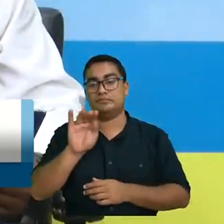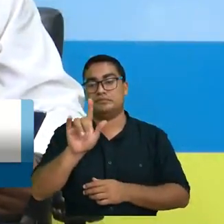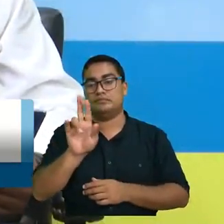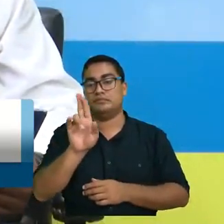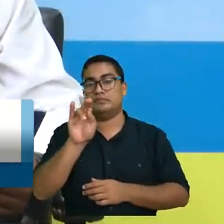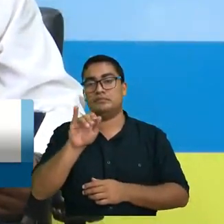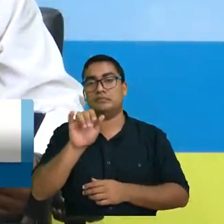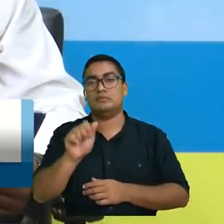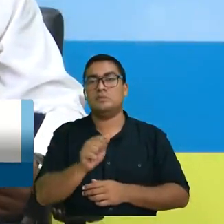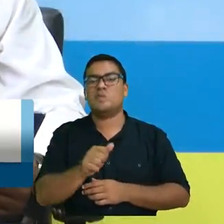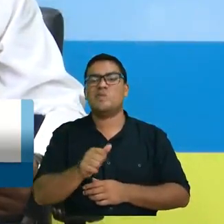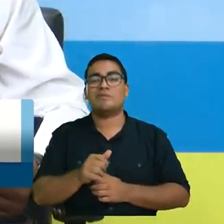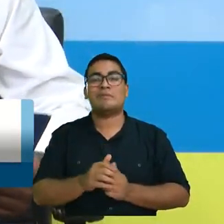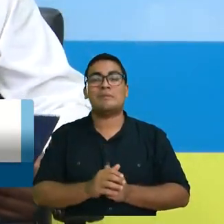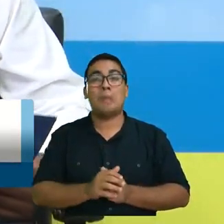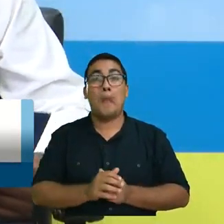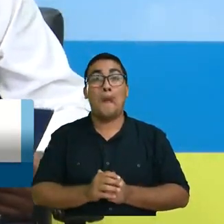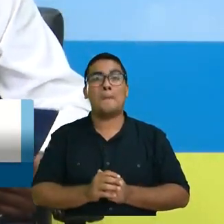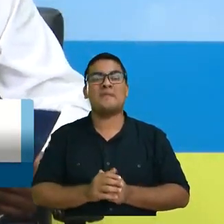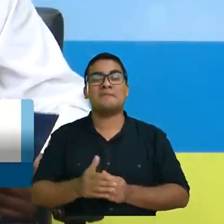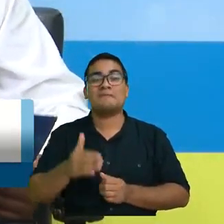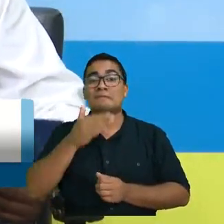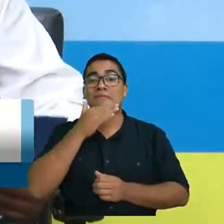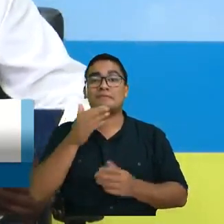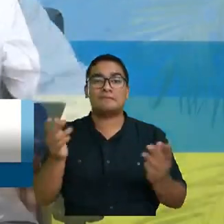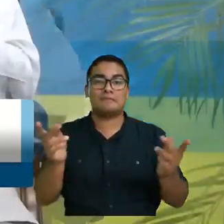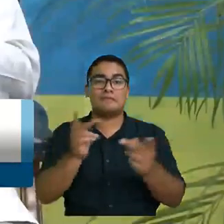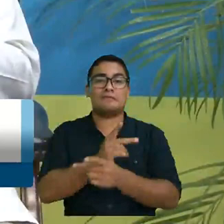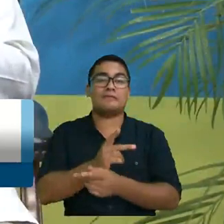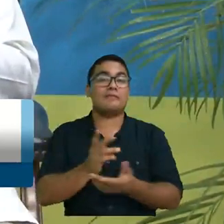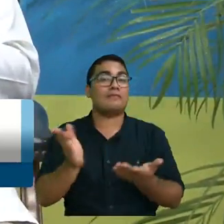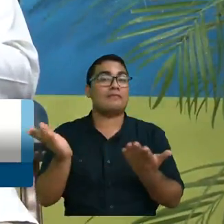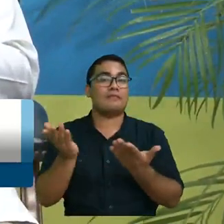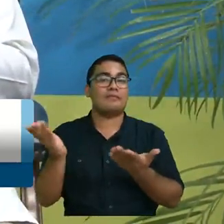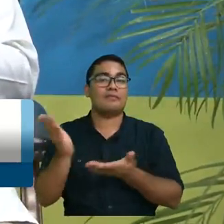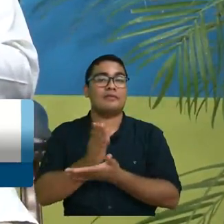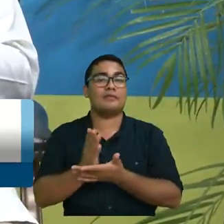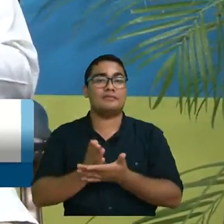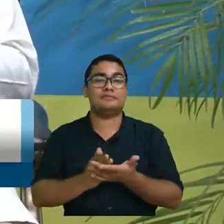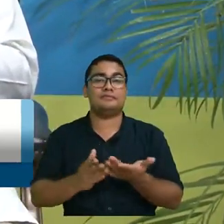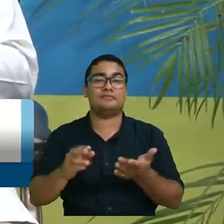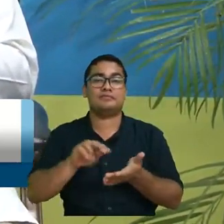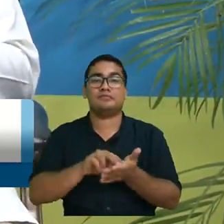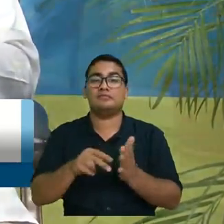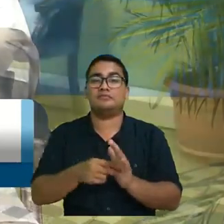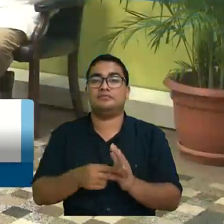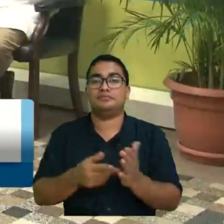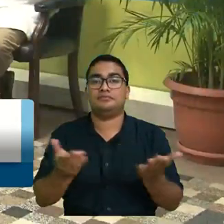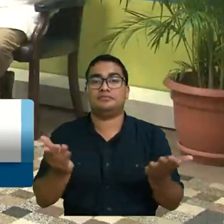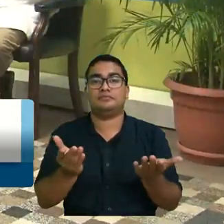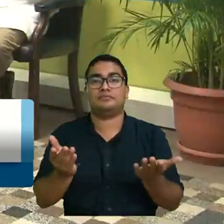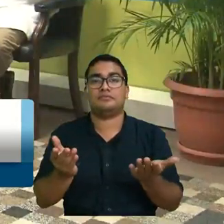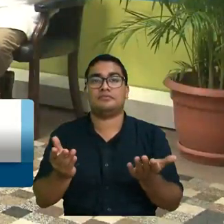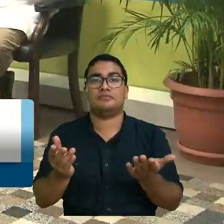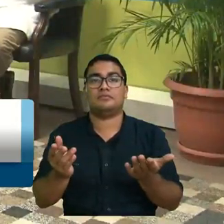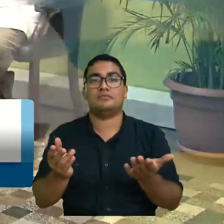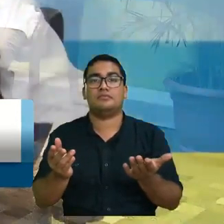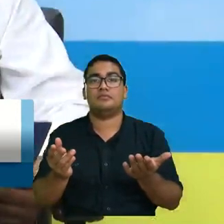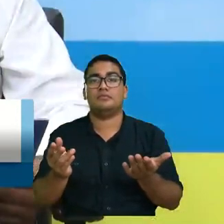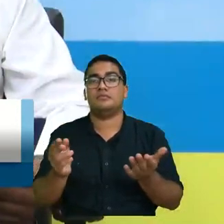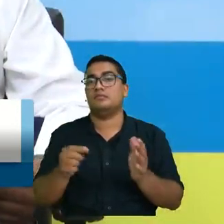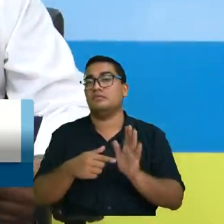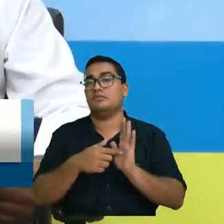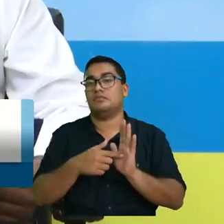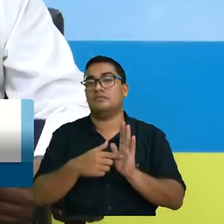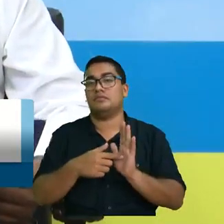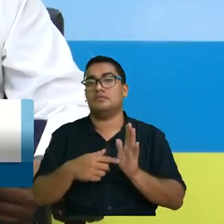quizás aguda, más grave y otra más leve? Y otra más grave, más leve y grave, pues. ¿Qué tiene que ver con el sistema? Disculpe, tiene que ver, digo yo,